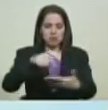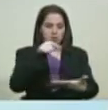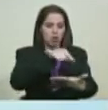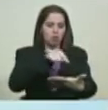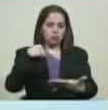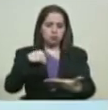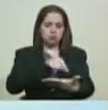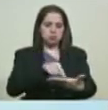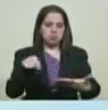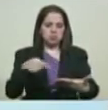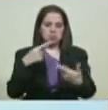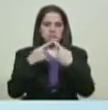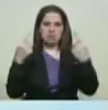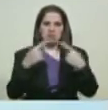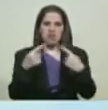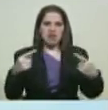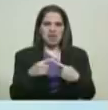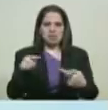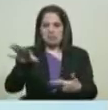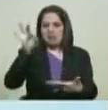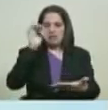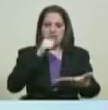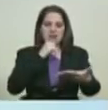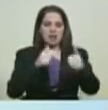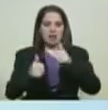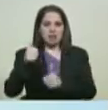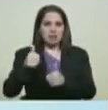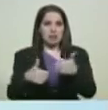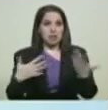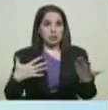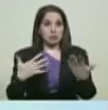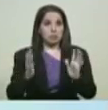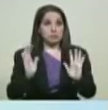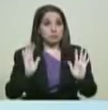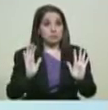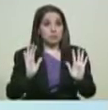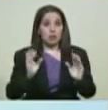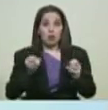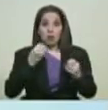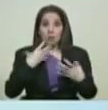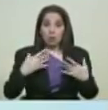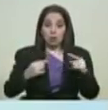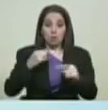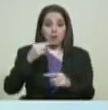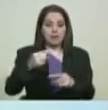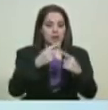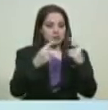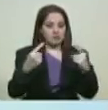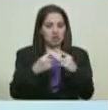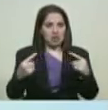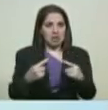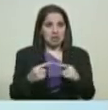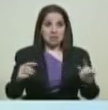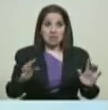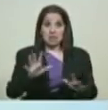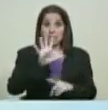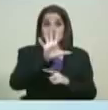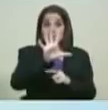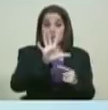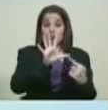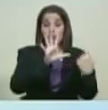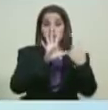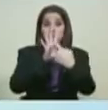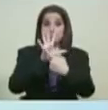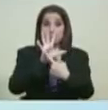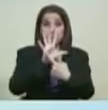opciones a elegir. Mañana, bueno, hay distintas opciones. 5 candidatos